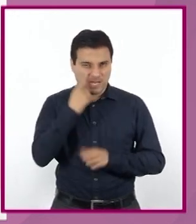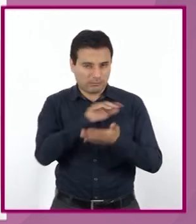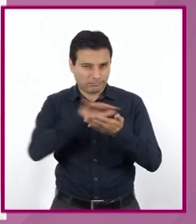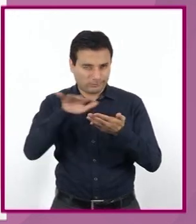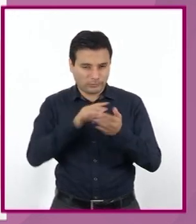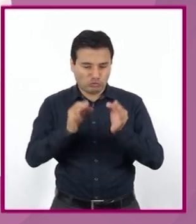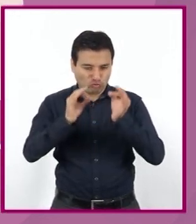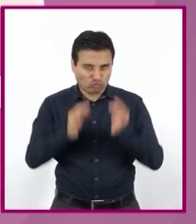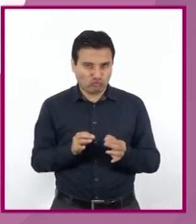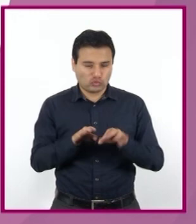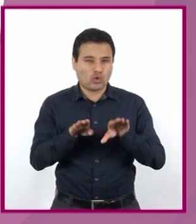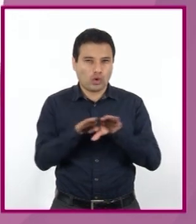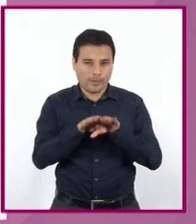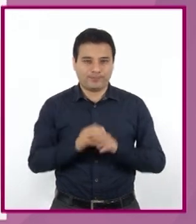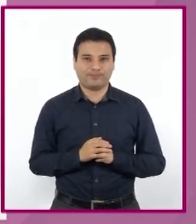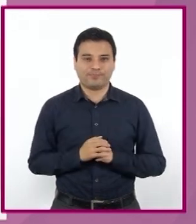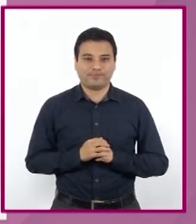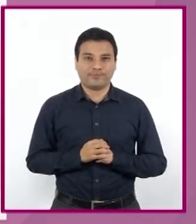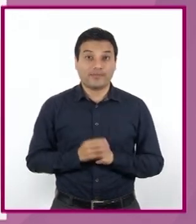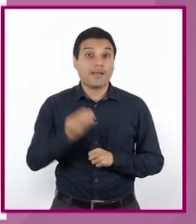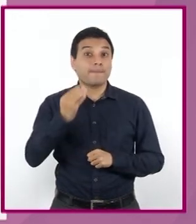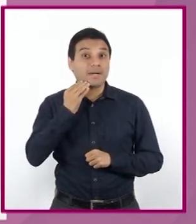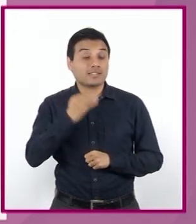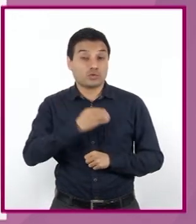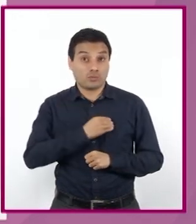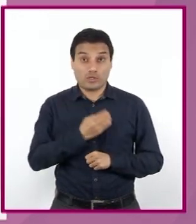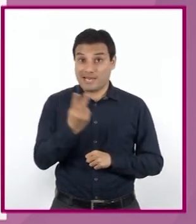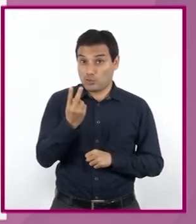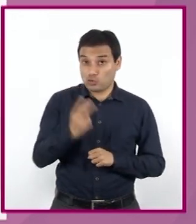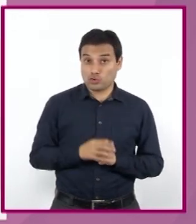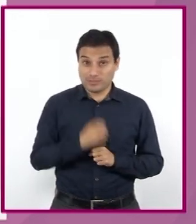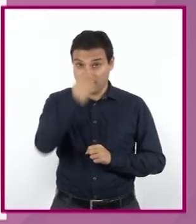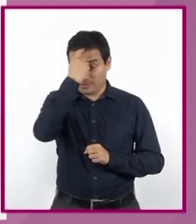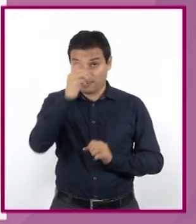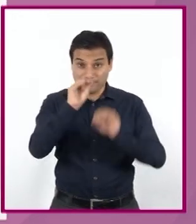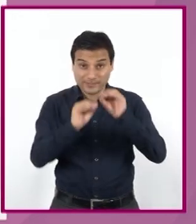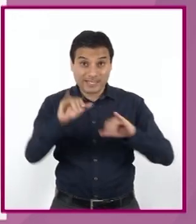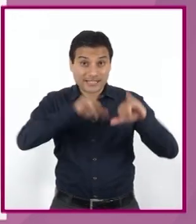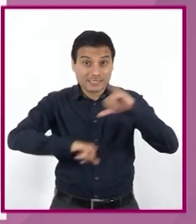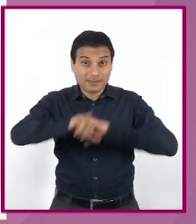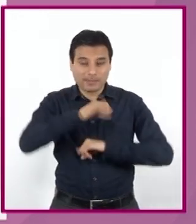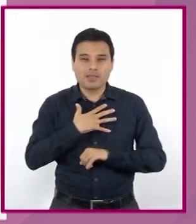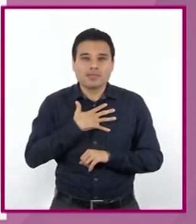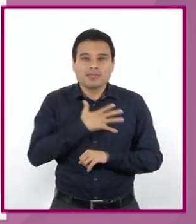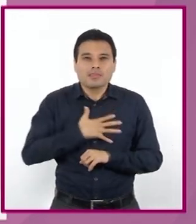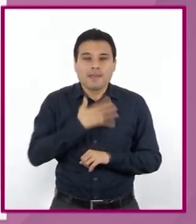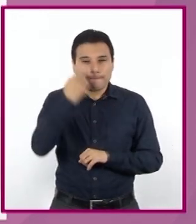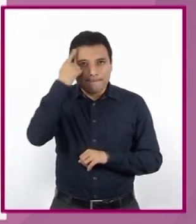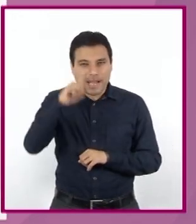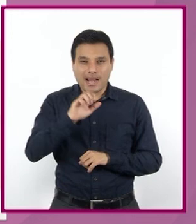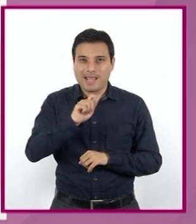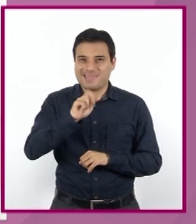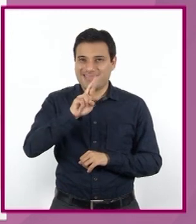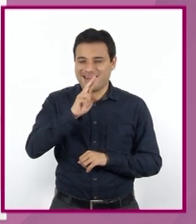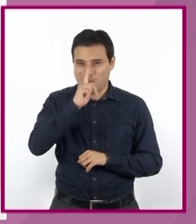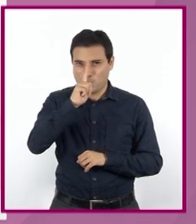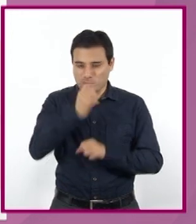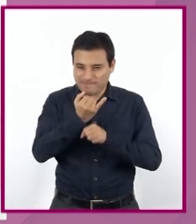corregido quedaría así. Michelson y Morley diseñaron un experimento para detectar el éter